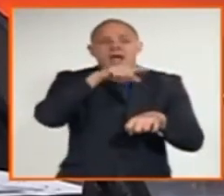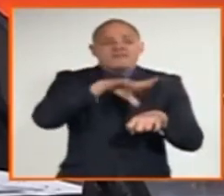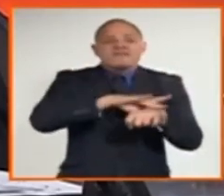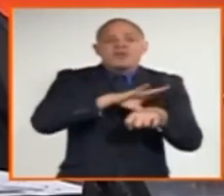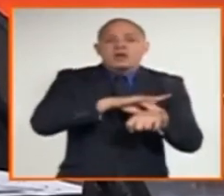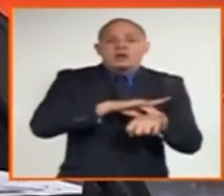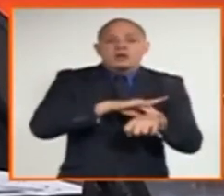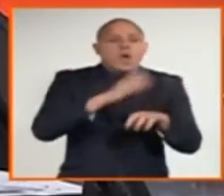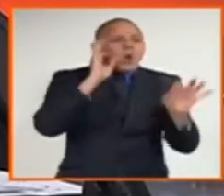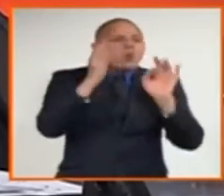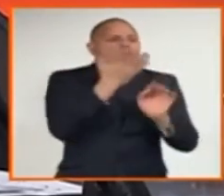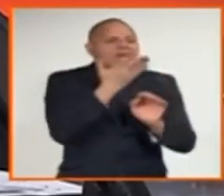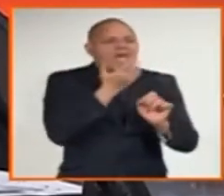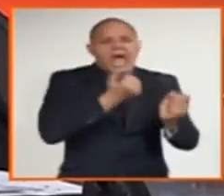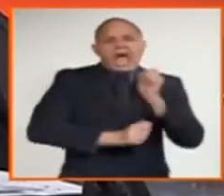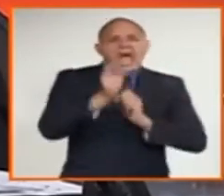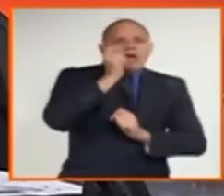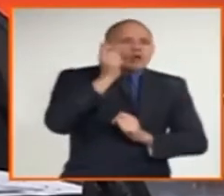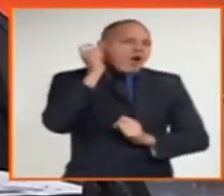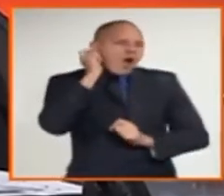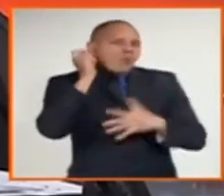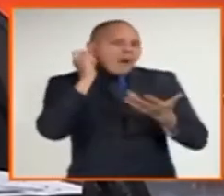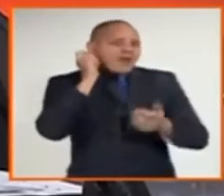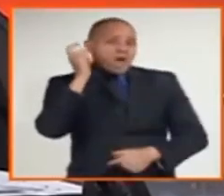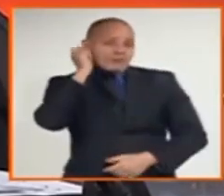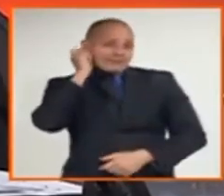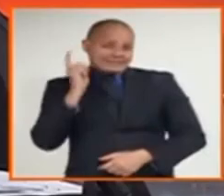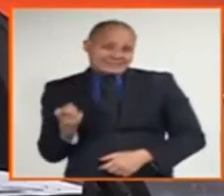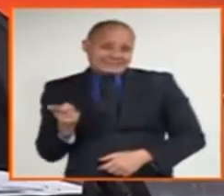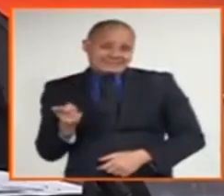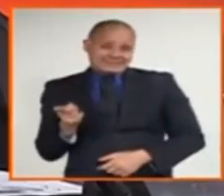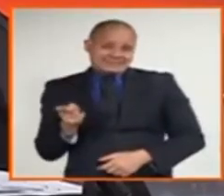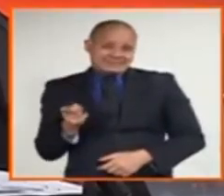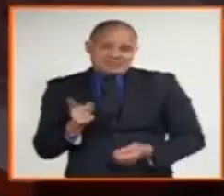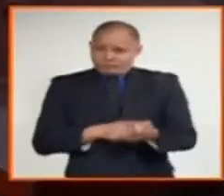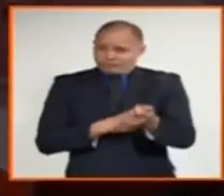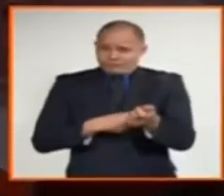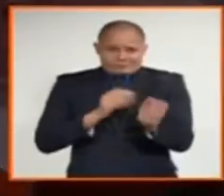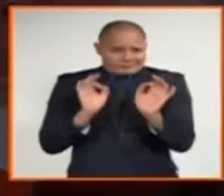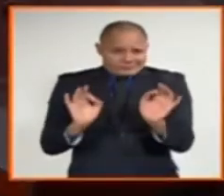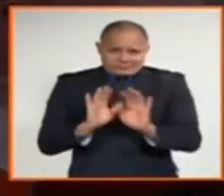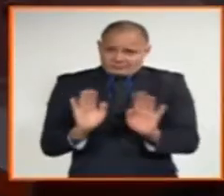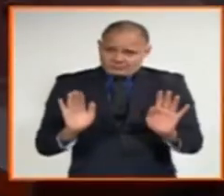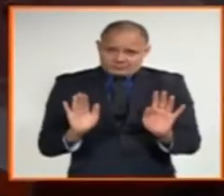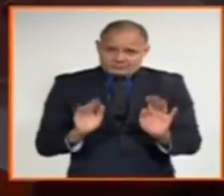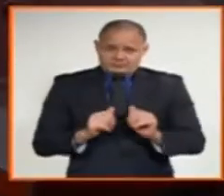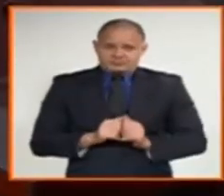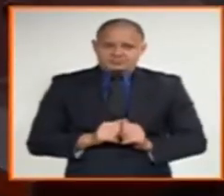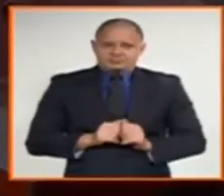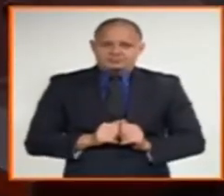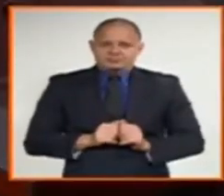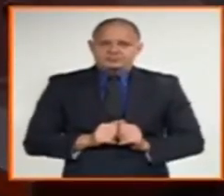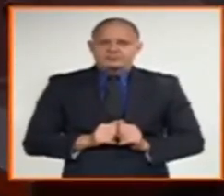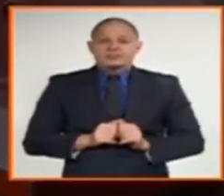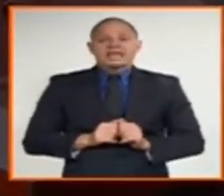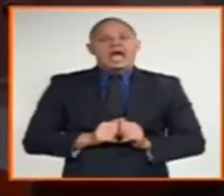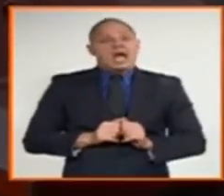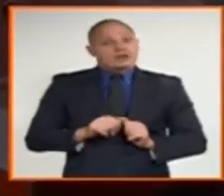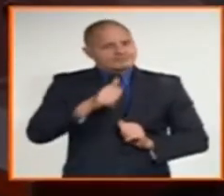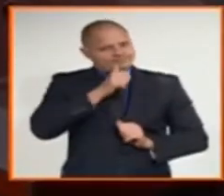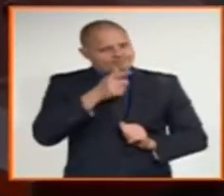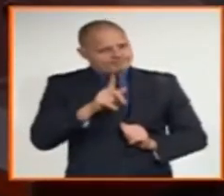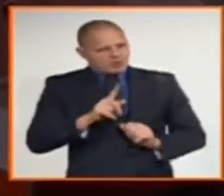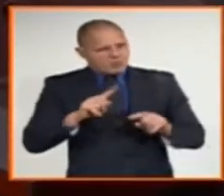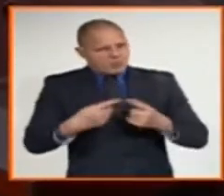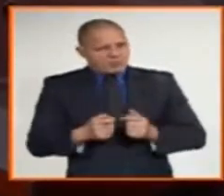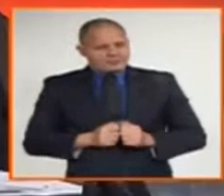muy que te cae arriba de los hombros, que desarticula la familia del cuidador, que crea algo que se conoce como la carga del cuidador, que